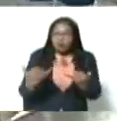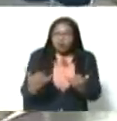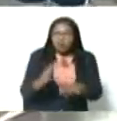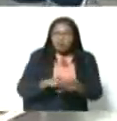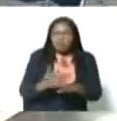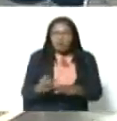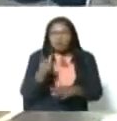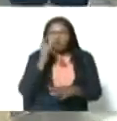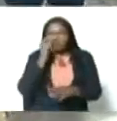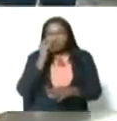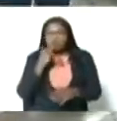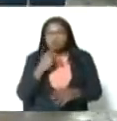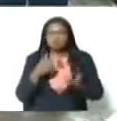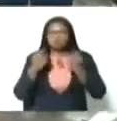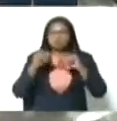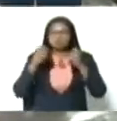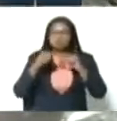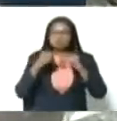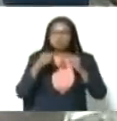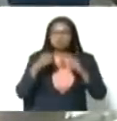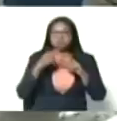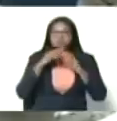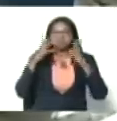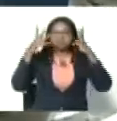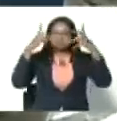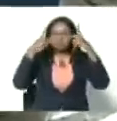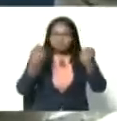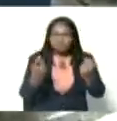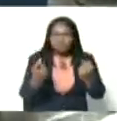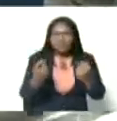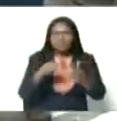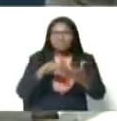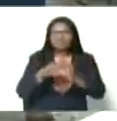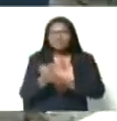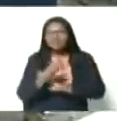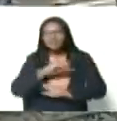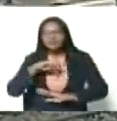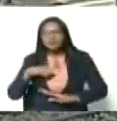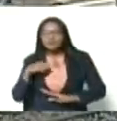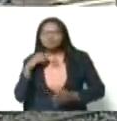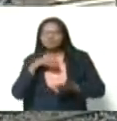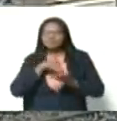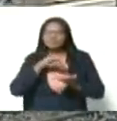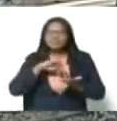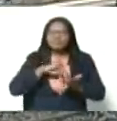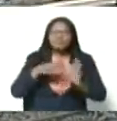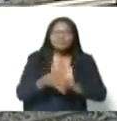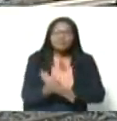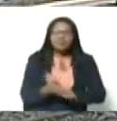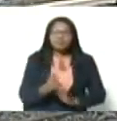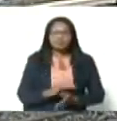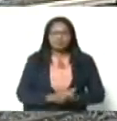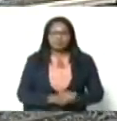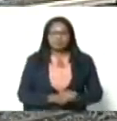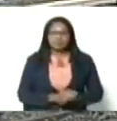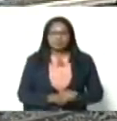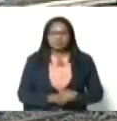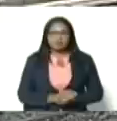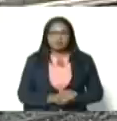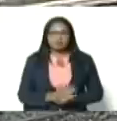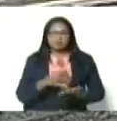los muchachos, la práctica hace al maestro, y precisamente hemos establecido ahora desde acá que se van a